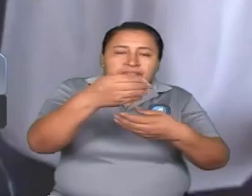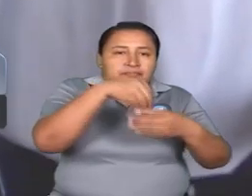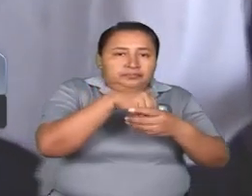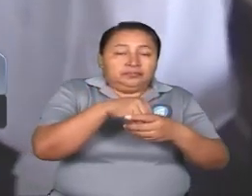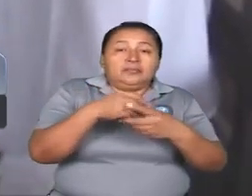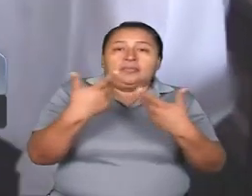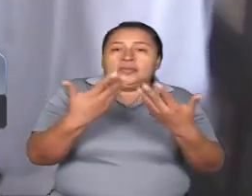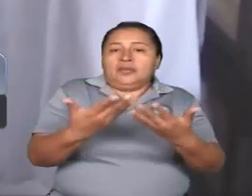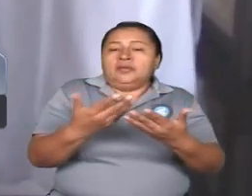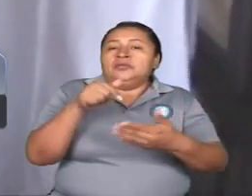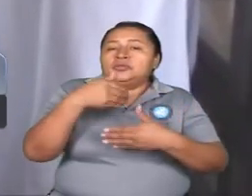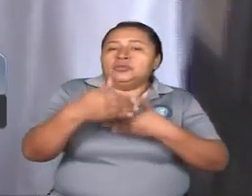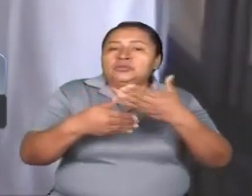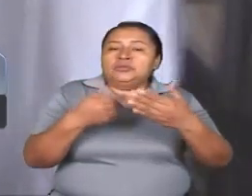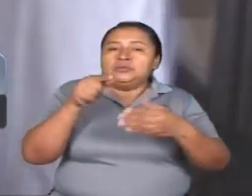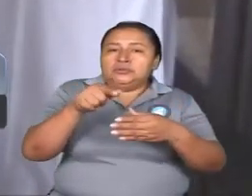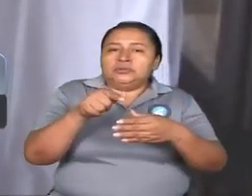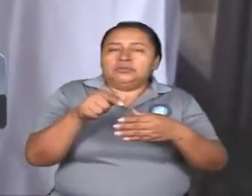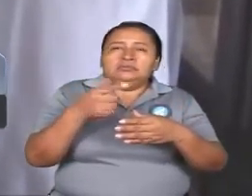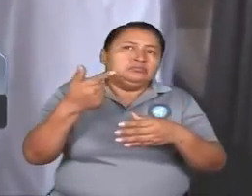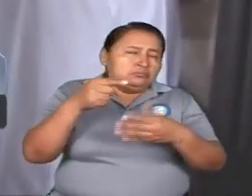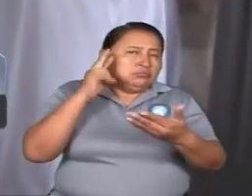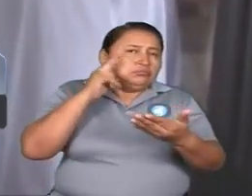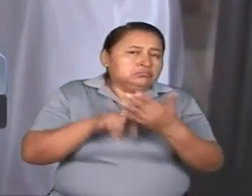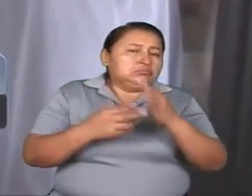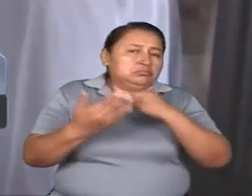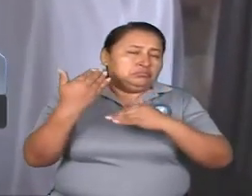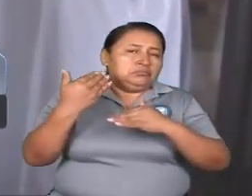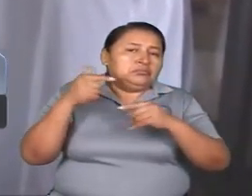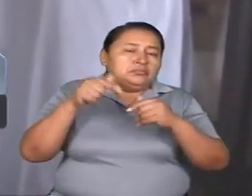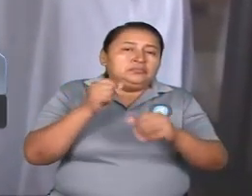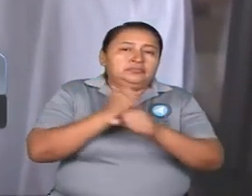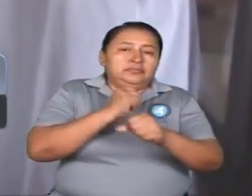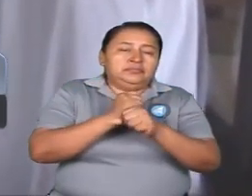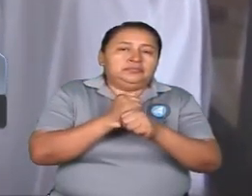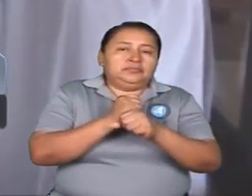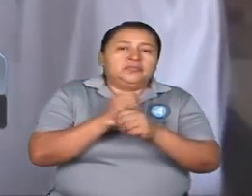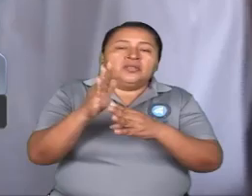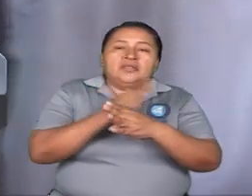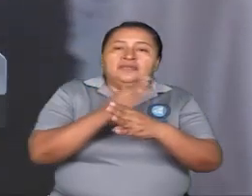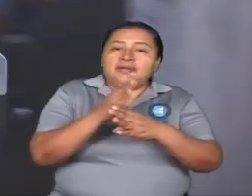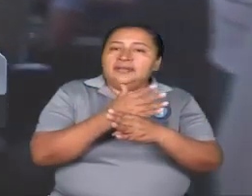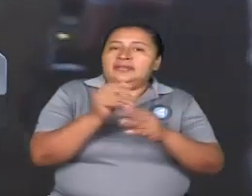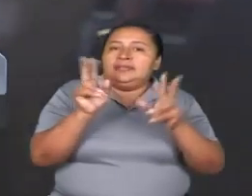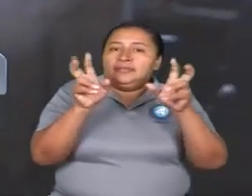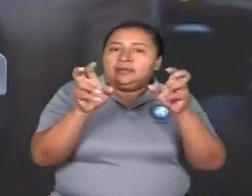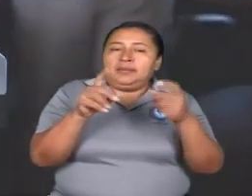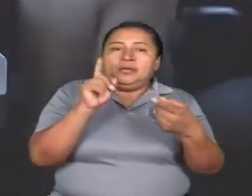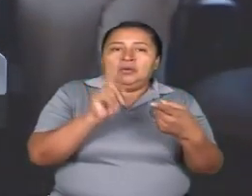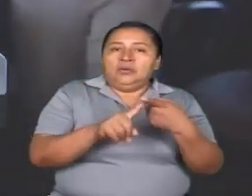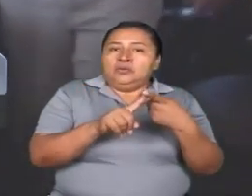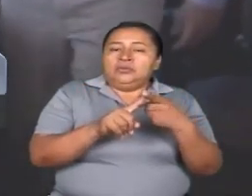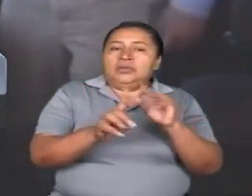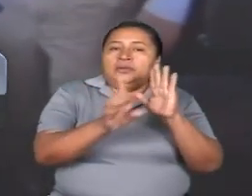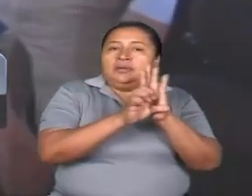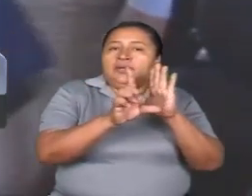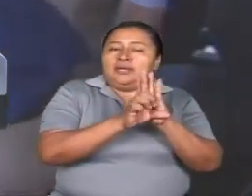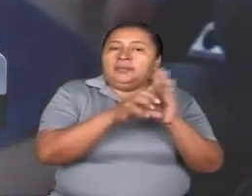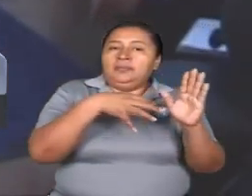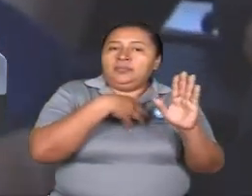Nosotros en ese entonces estábamos trabajando distintos temas. Uno de ellos era la Ley